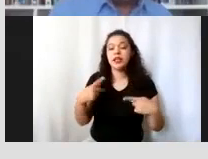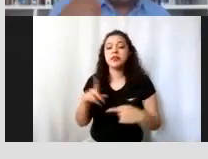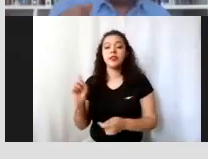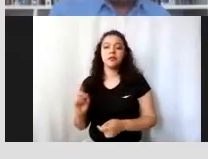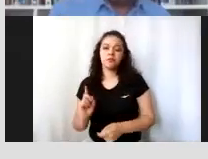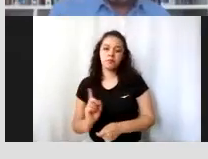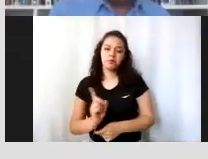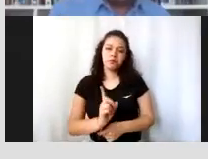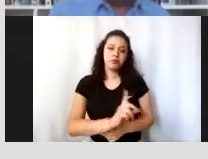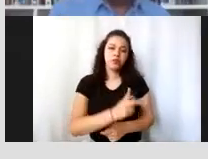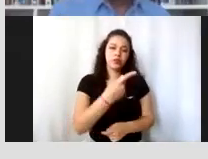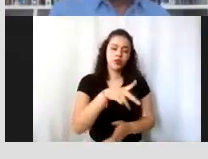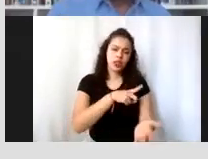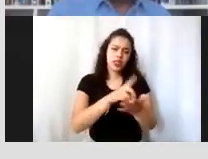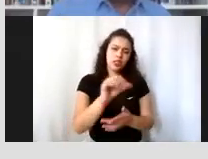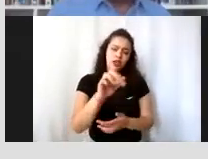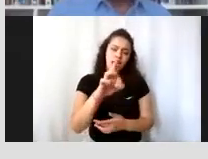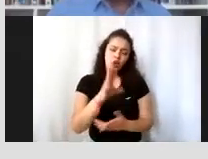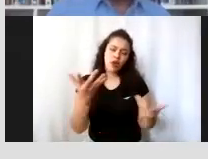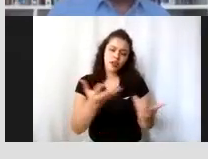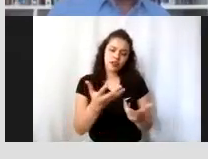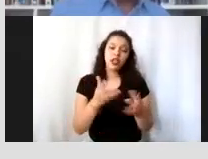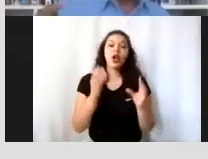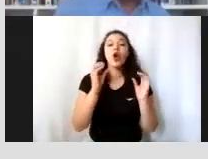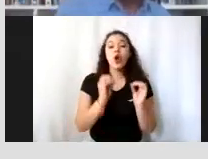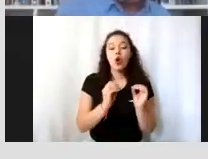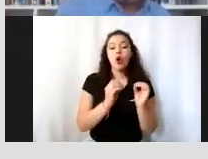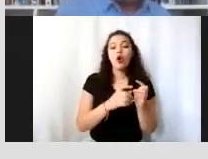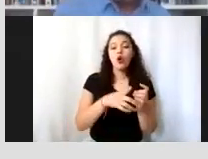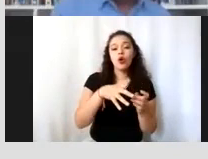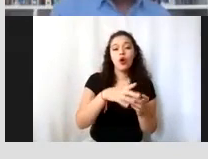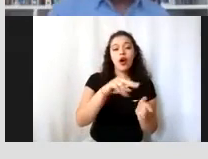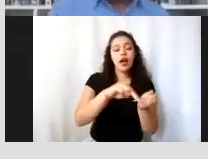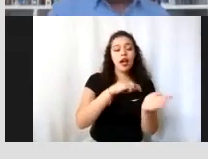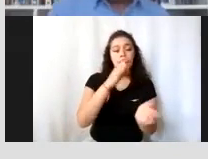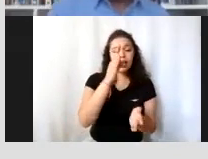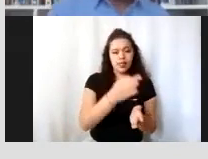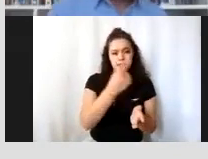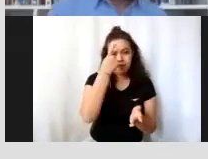ir a ejercer sus derechos ARCO o bien a revocar el consentimiento.